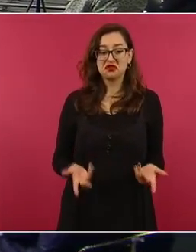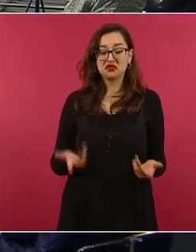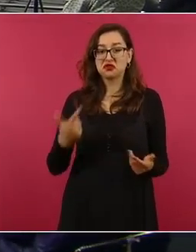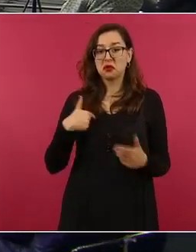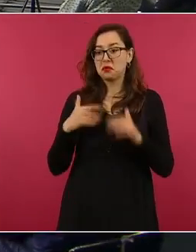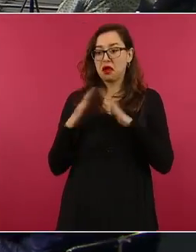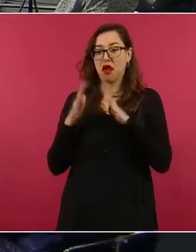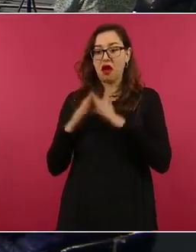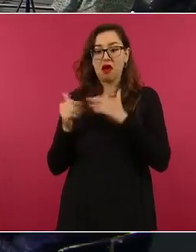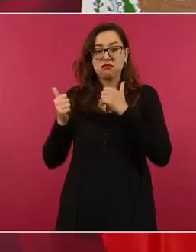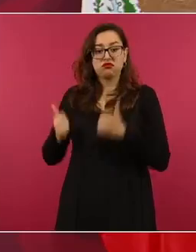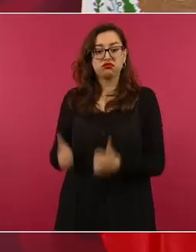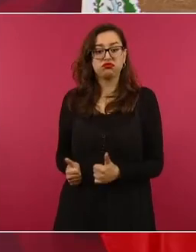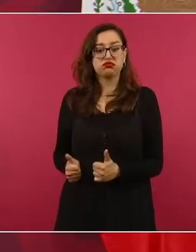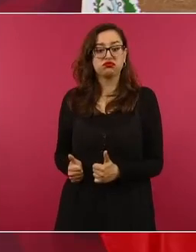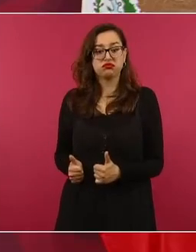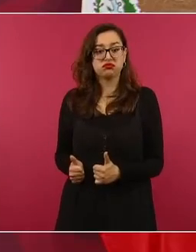salir,